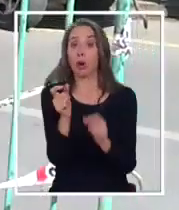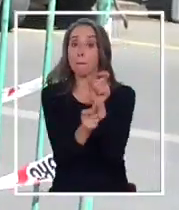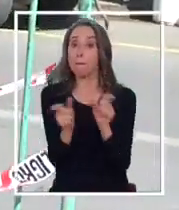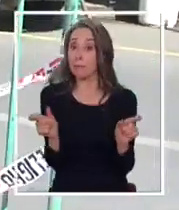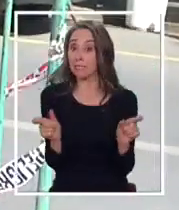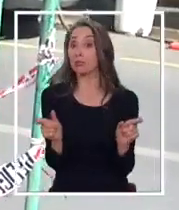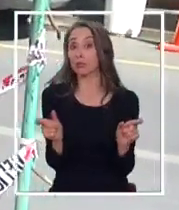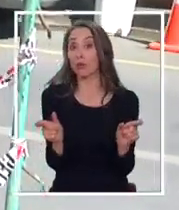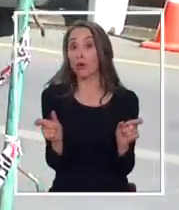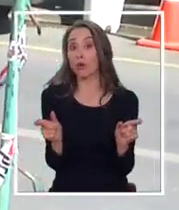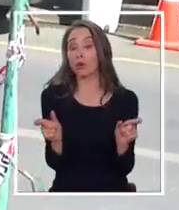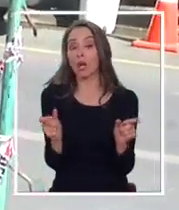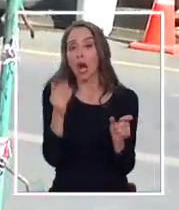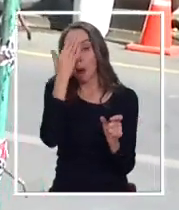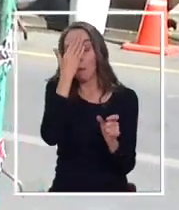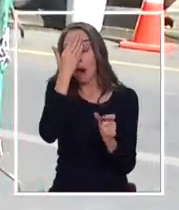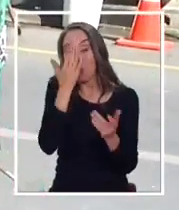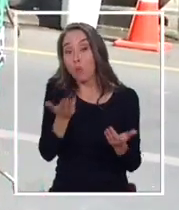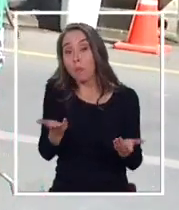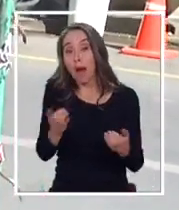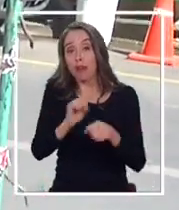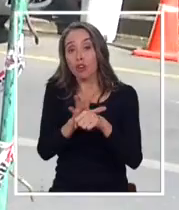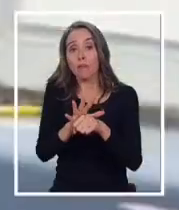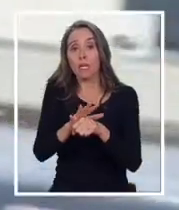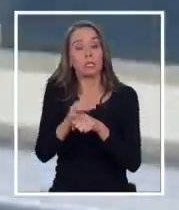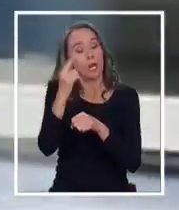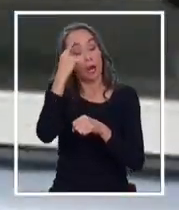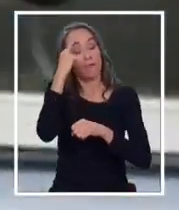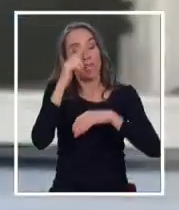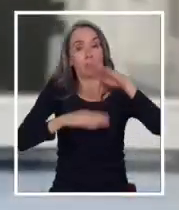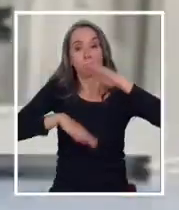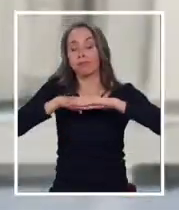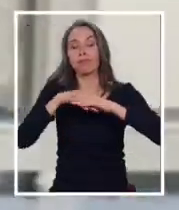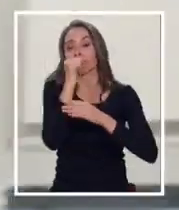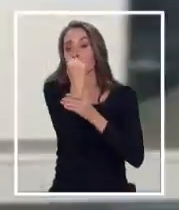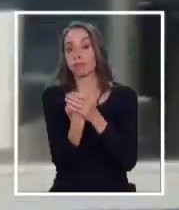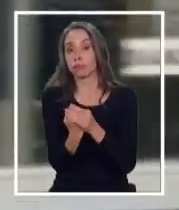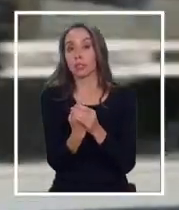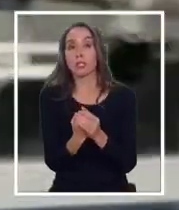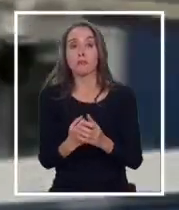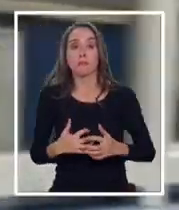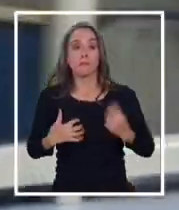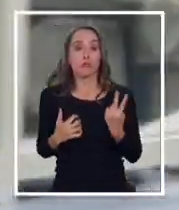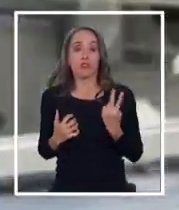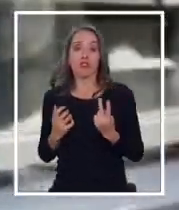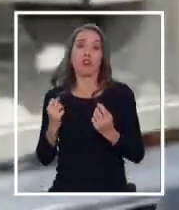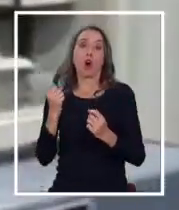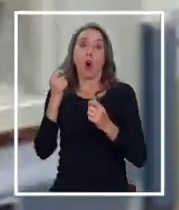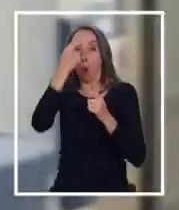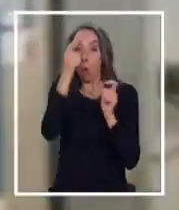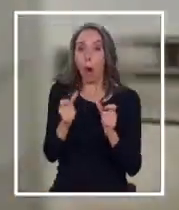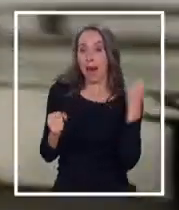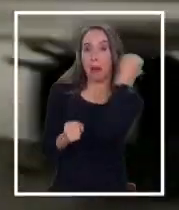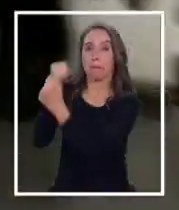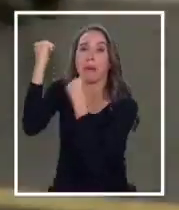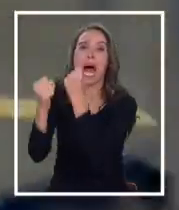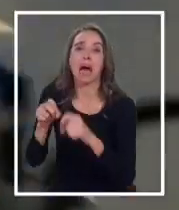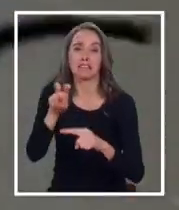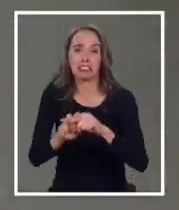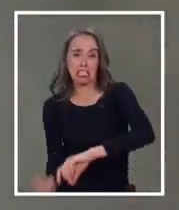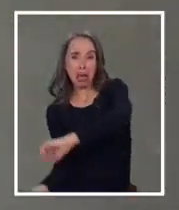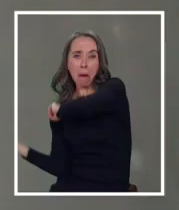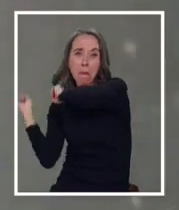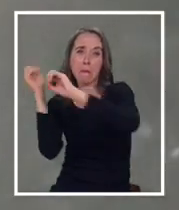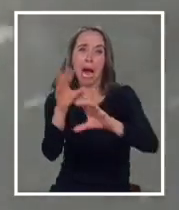está con toda esta preocupación, está colapsada. Así las emprendieron contra guardias, ventanales, sillas y todo el